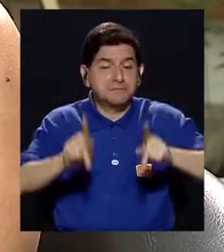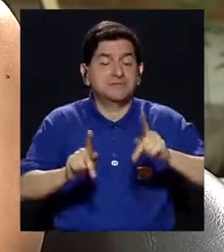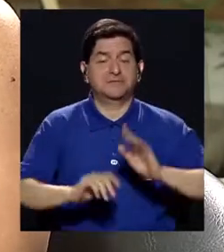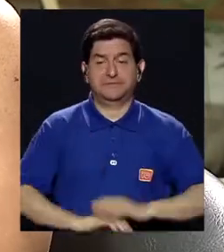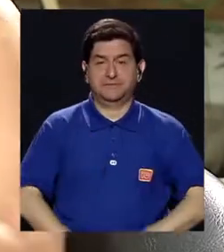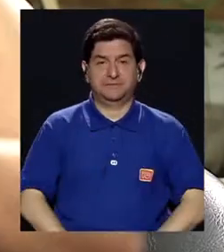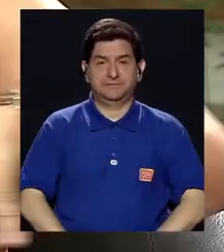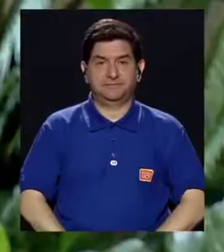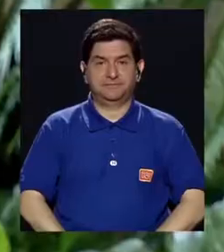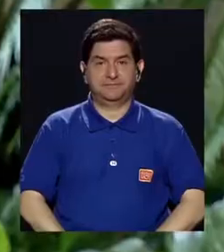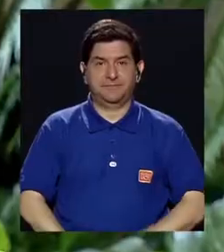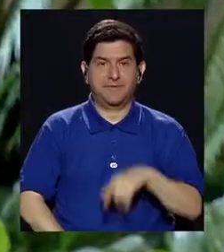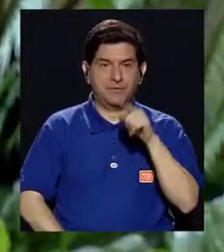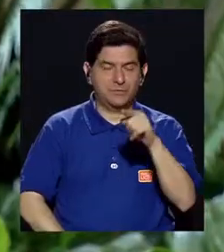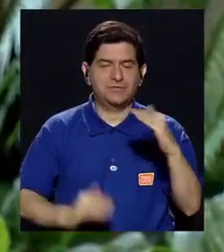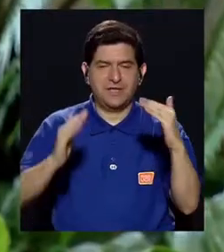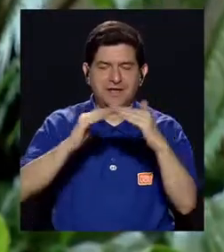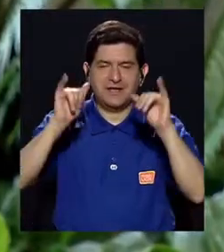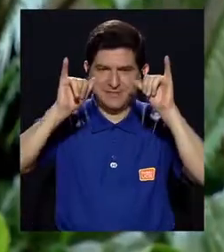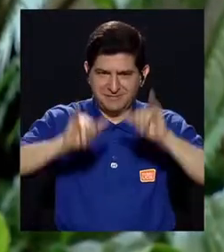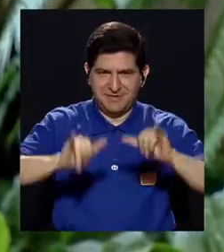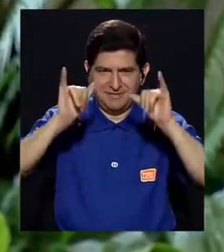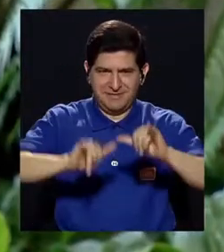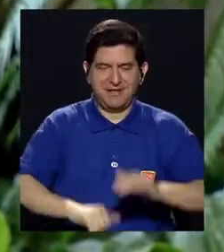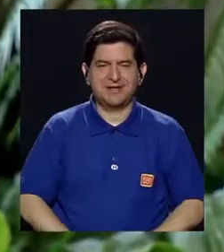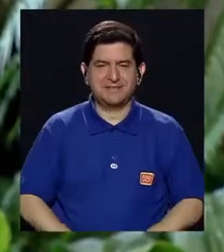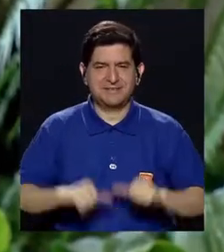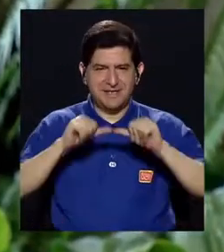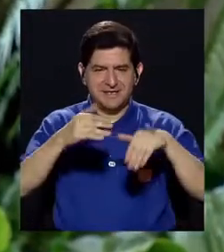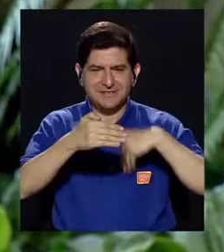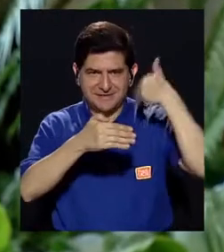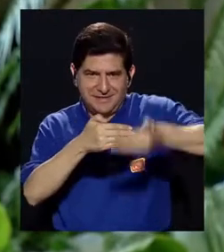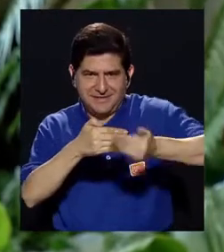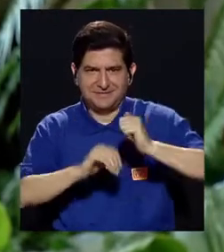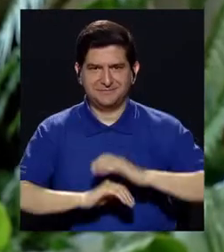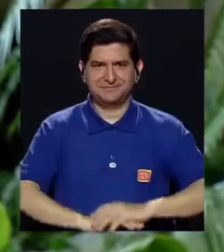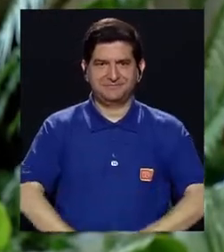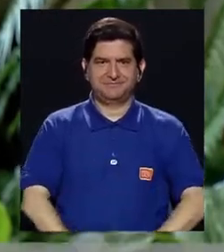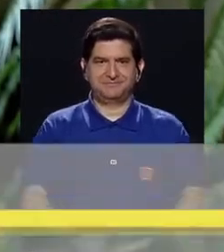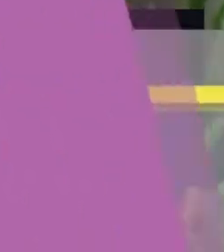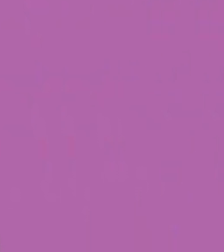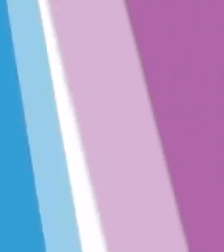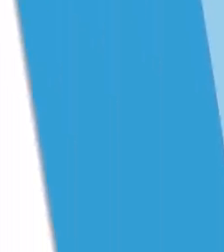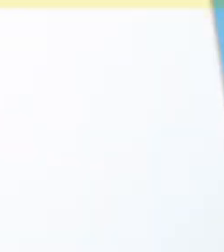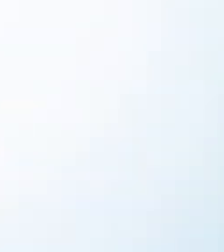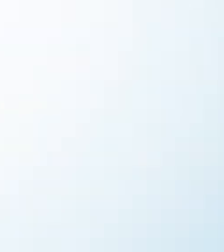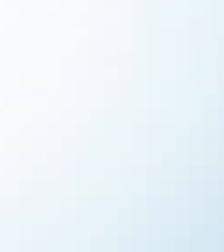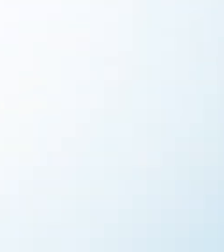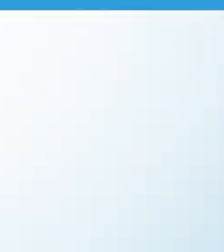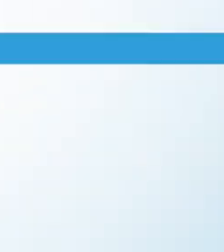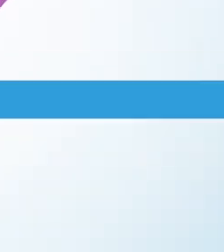persona que sí hiciera reacción. En sus hogares, quédense con nosotros y ya pronto regresamos.